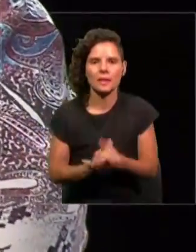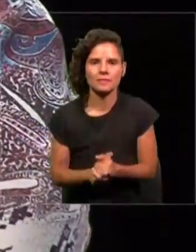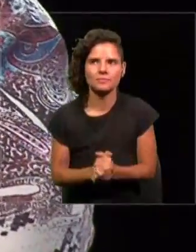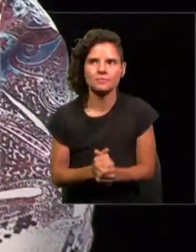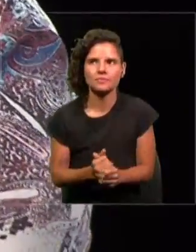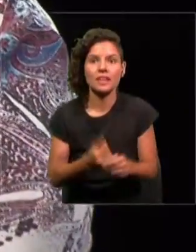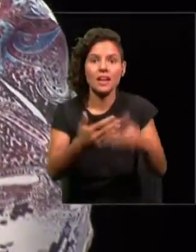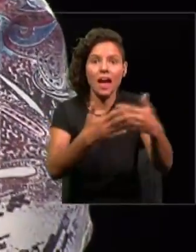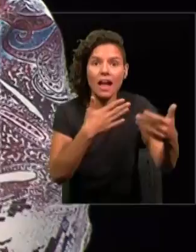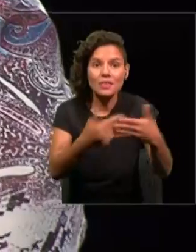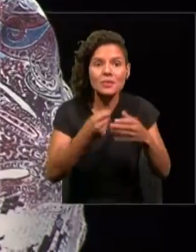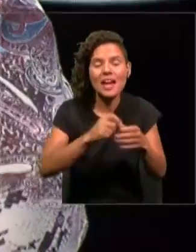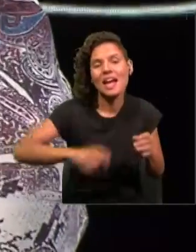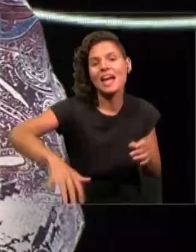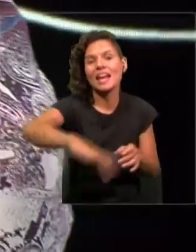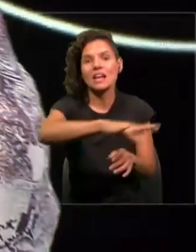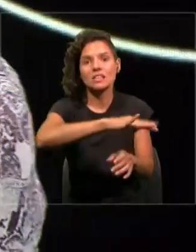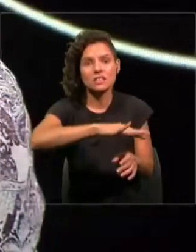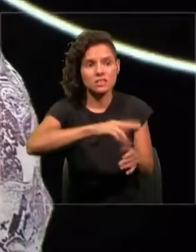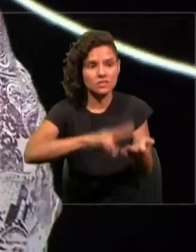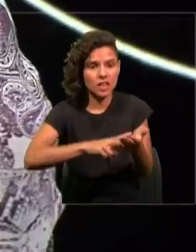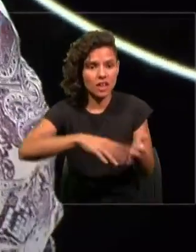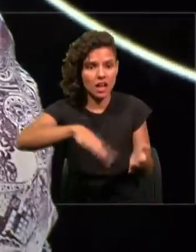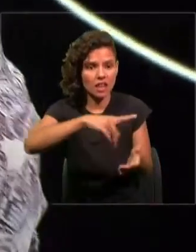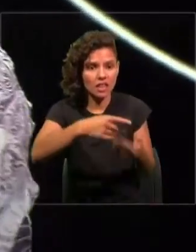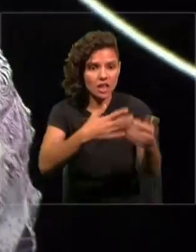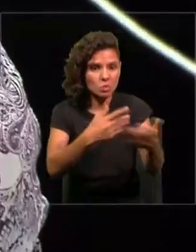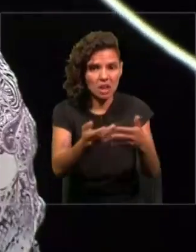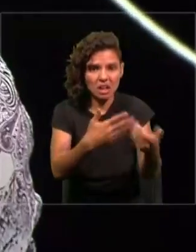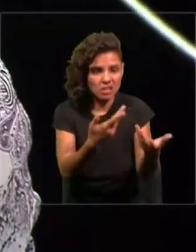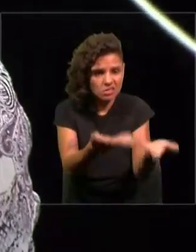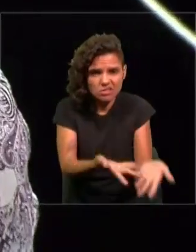no sabe que se llama naturaleza.